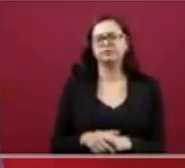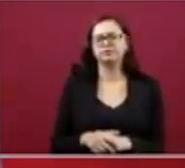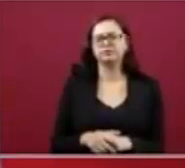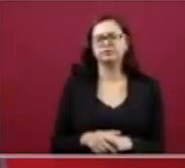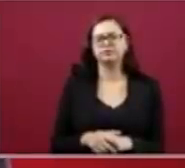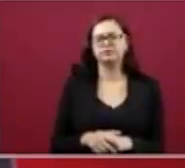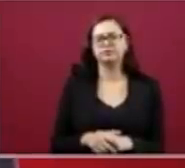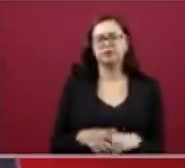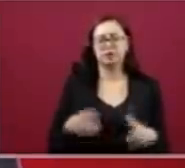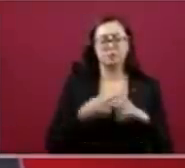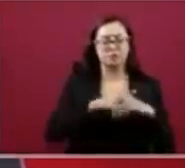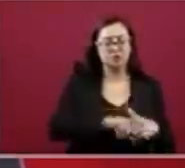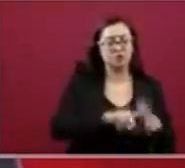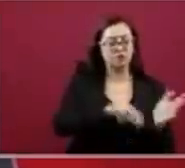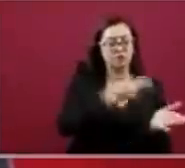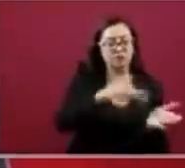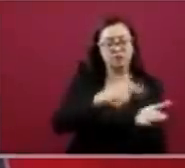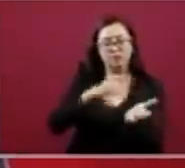firmados